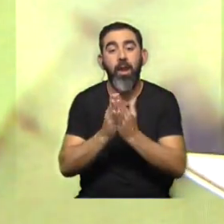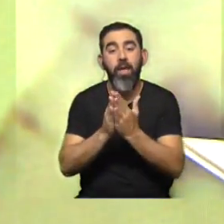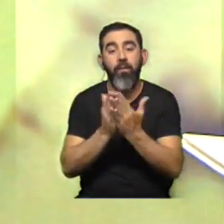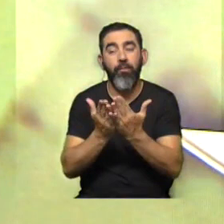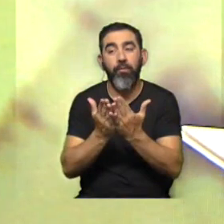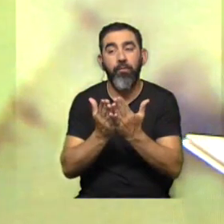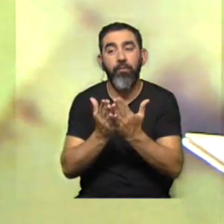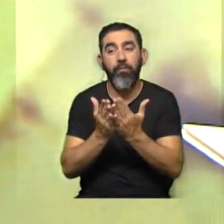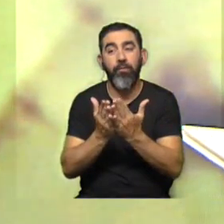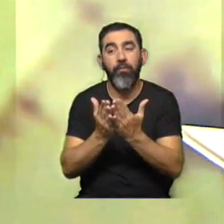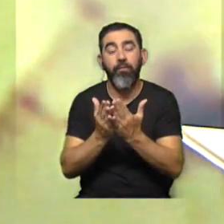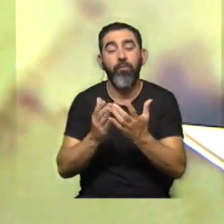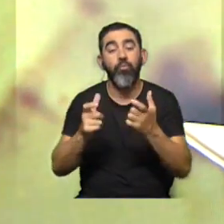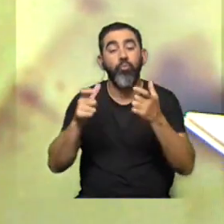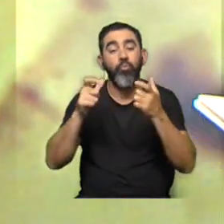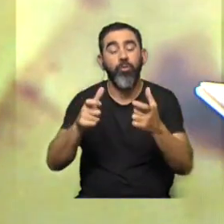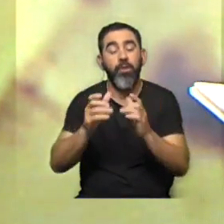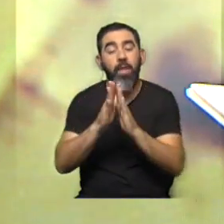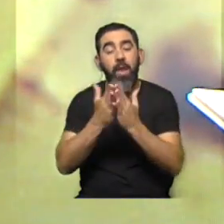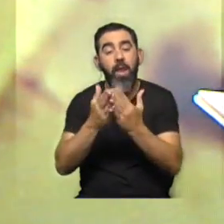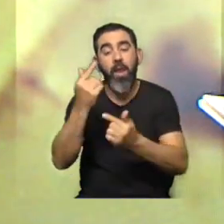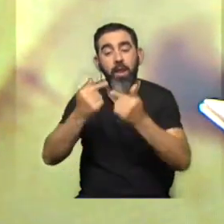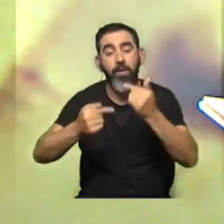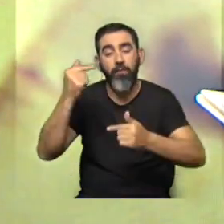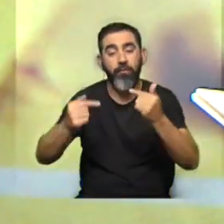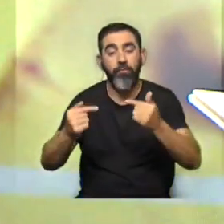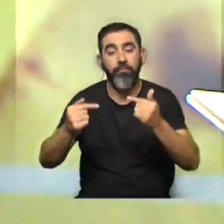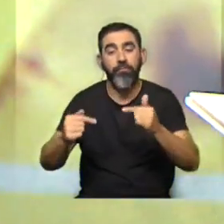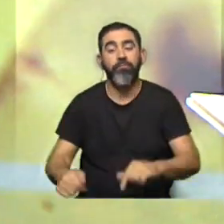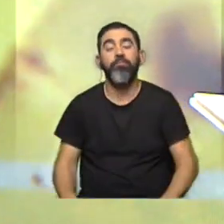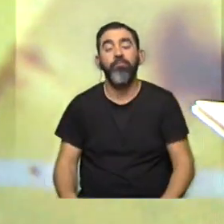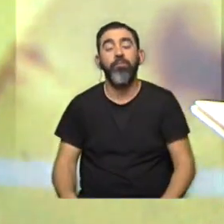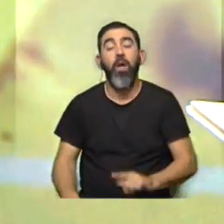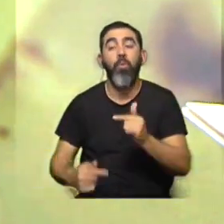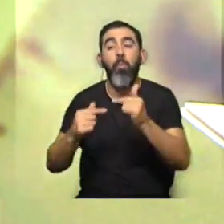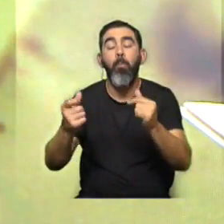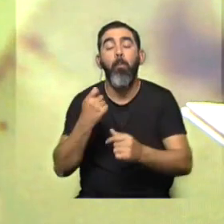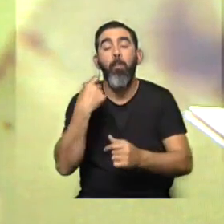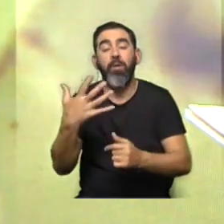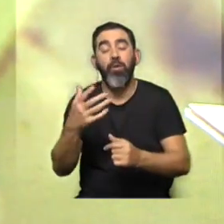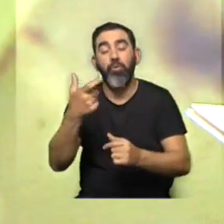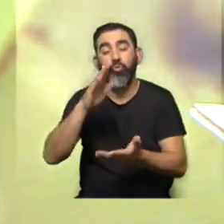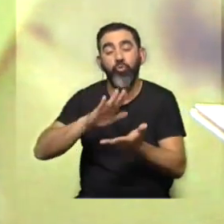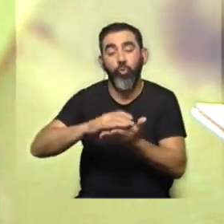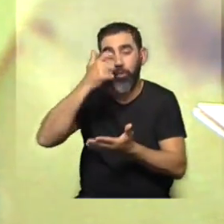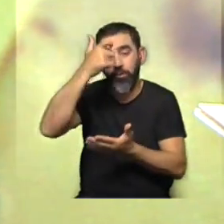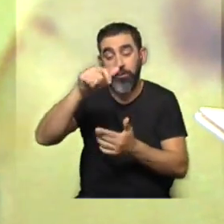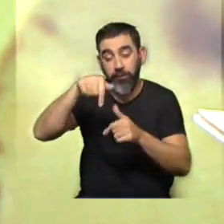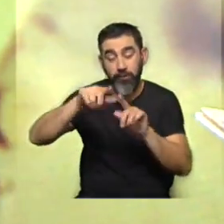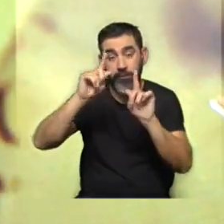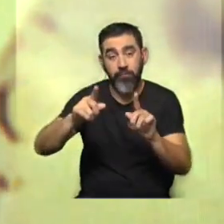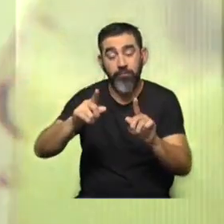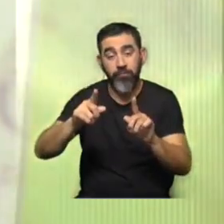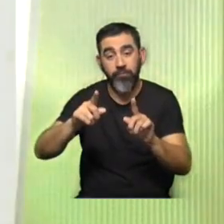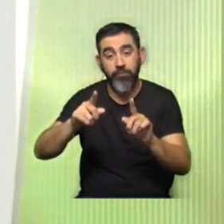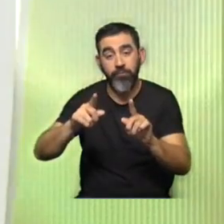la suerte de recibir, por supuesto, muchísimos libros y unos cuantos llegan a ser material muy valioso para Sobreciencia. Este además además